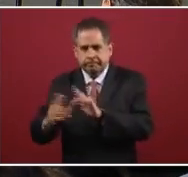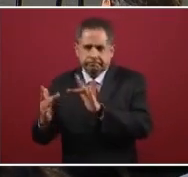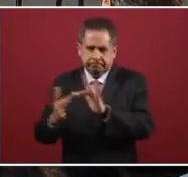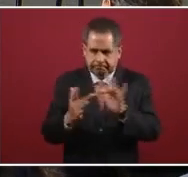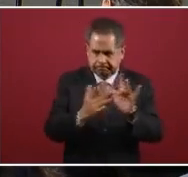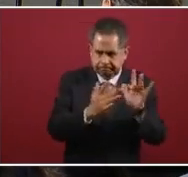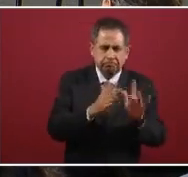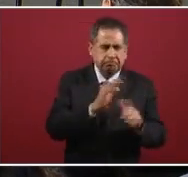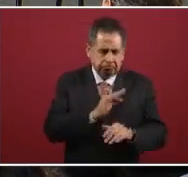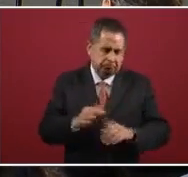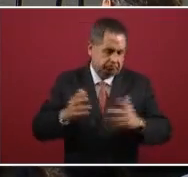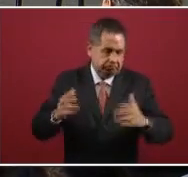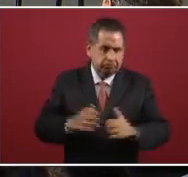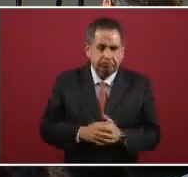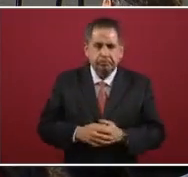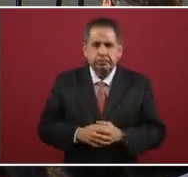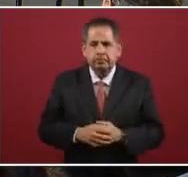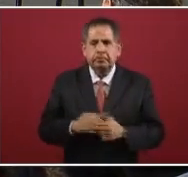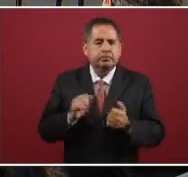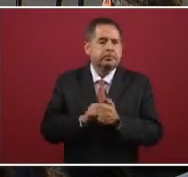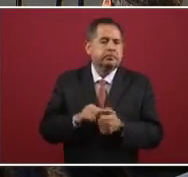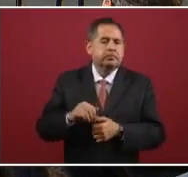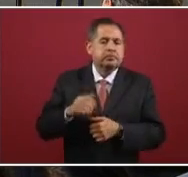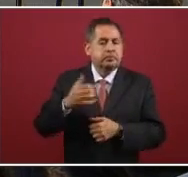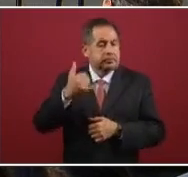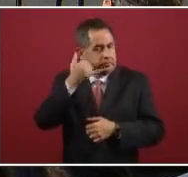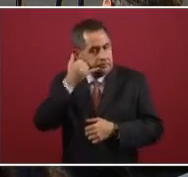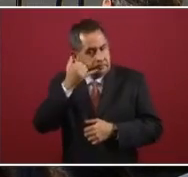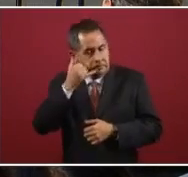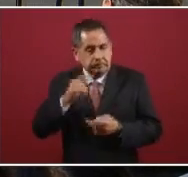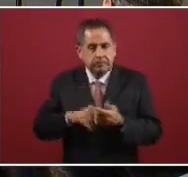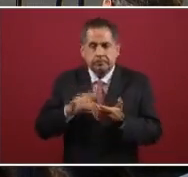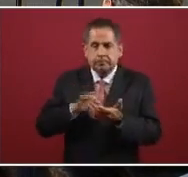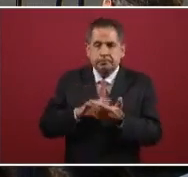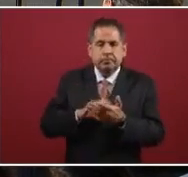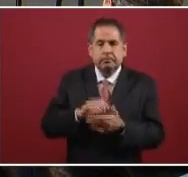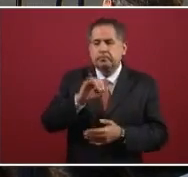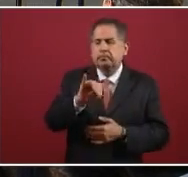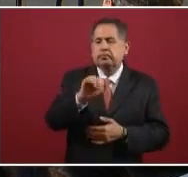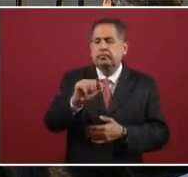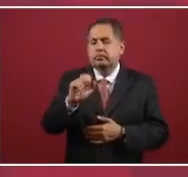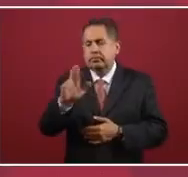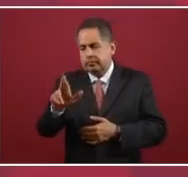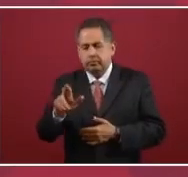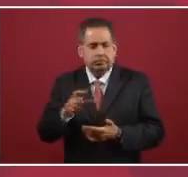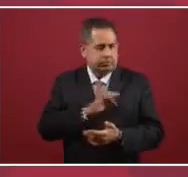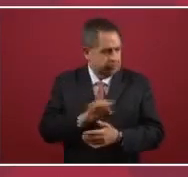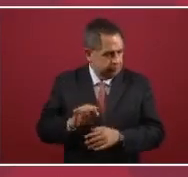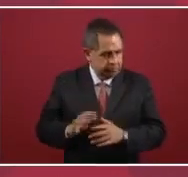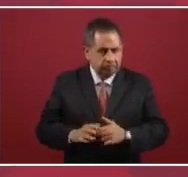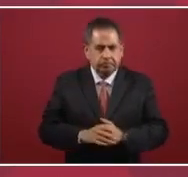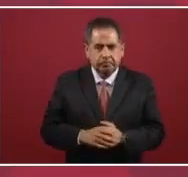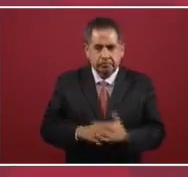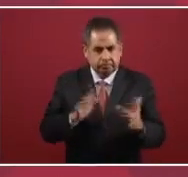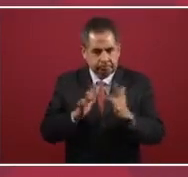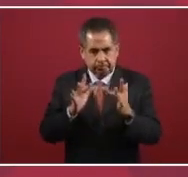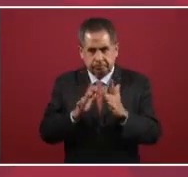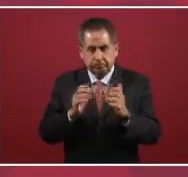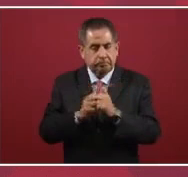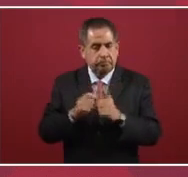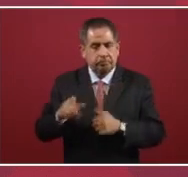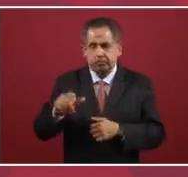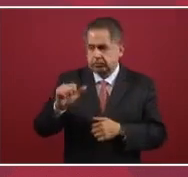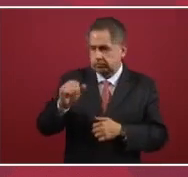tanto las aplicaciones de teléfono como el ISAR, con el cual pueden contactar a